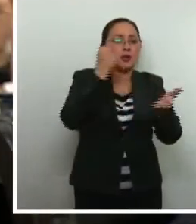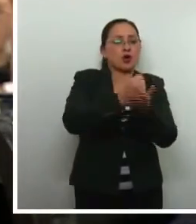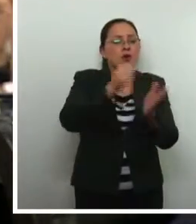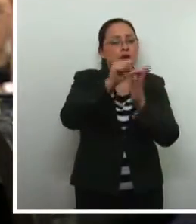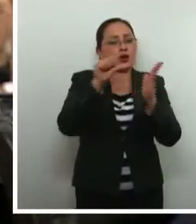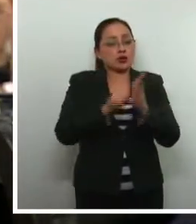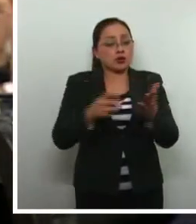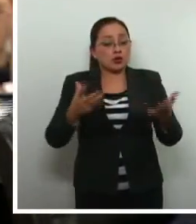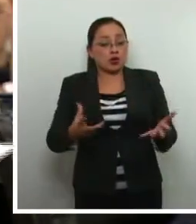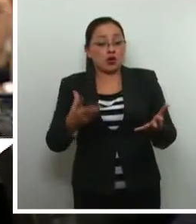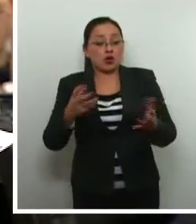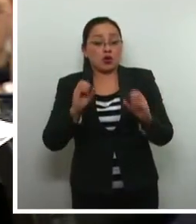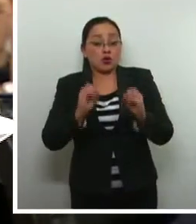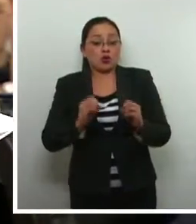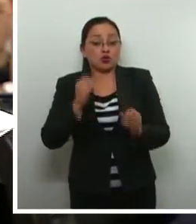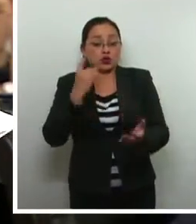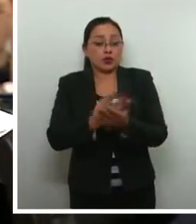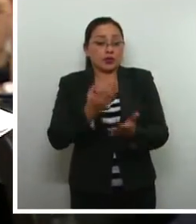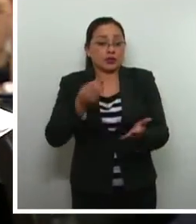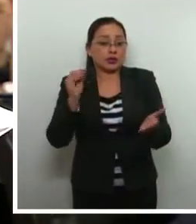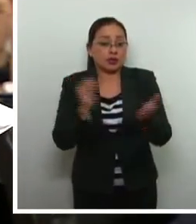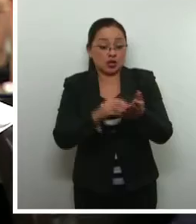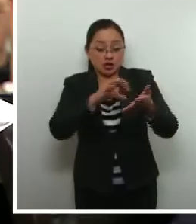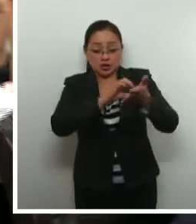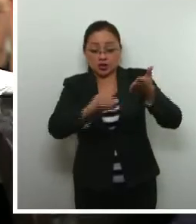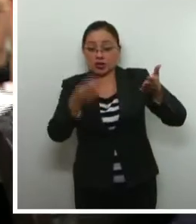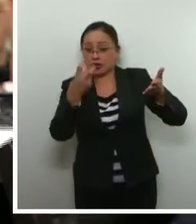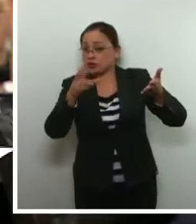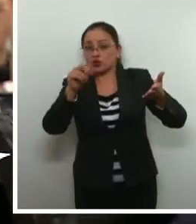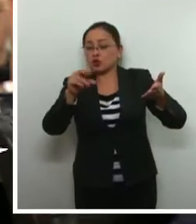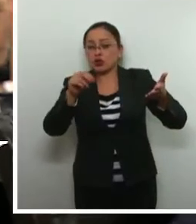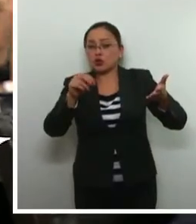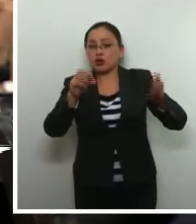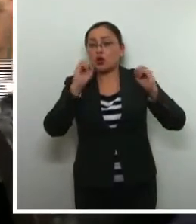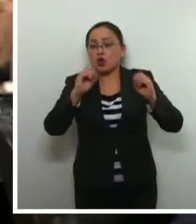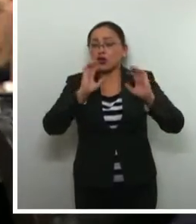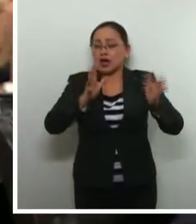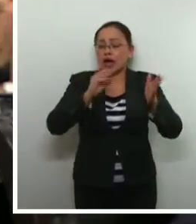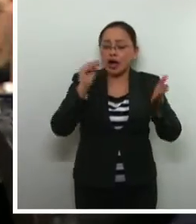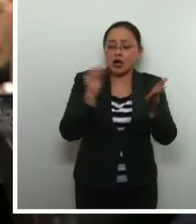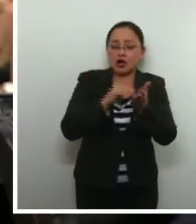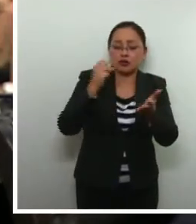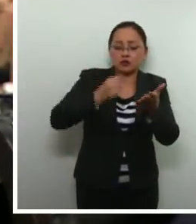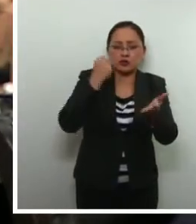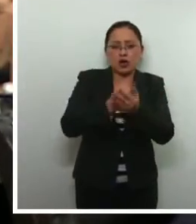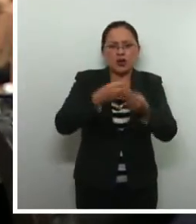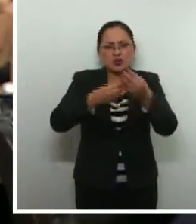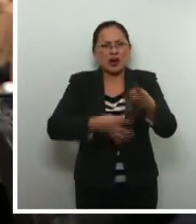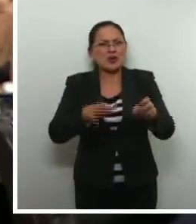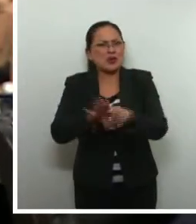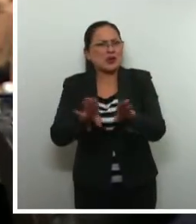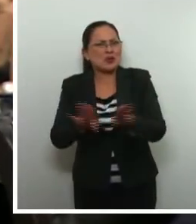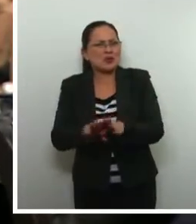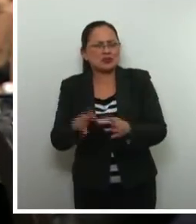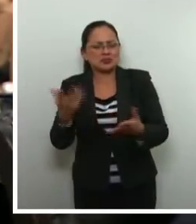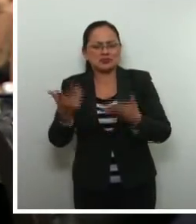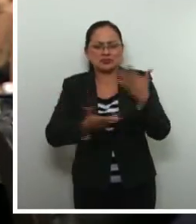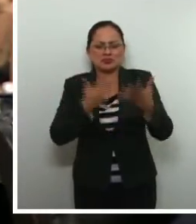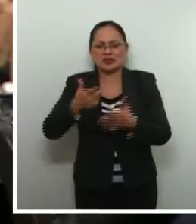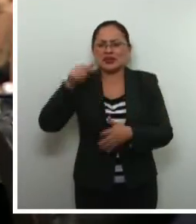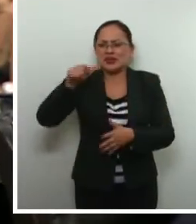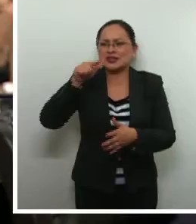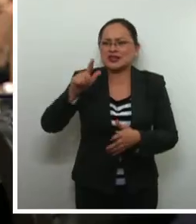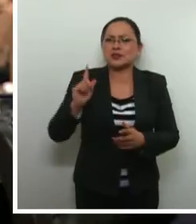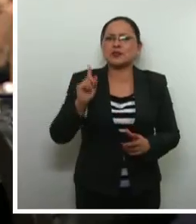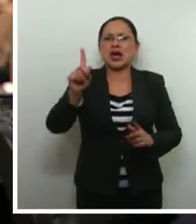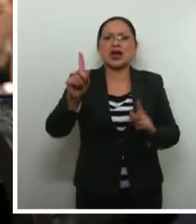¿O será que solamente estos no estaban aprobados? ¿O estos son los que ya estaban aprobados y las demás no? O sea, todos los 17 oradores que